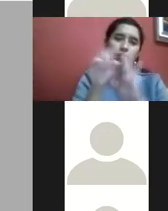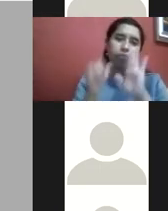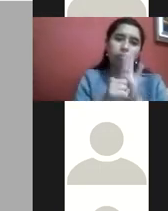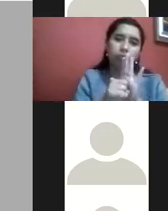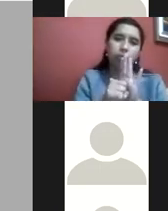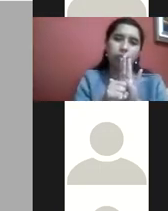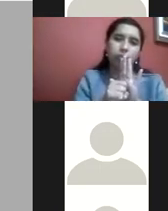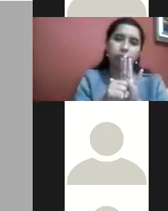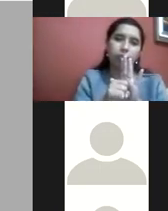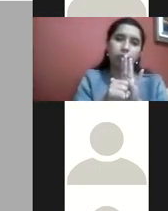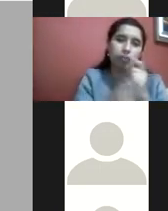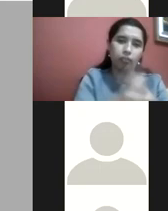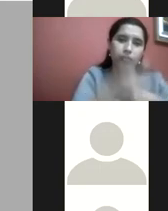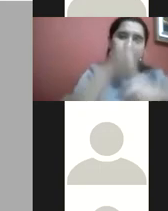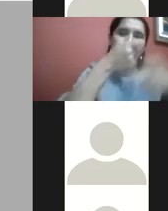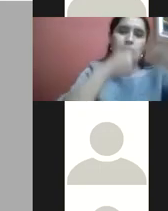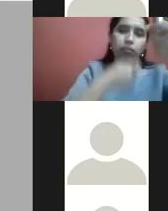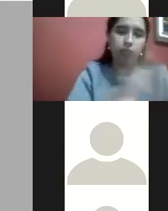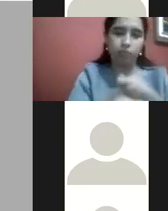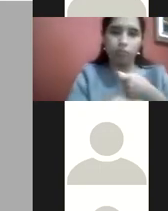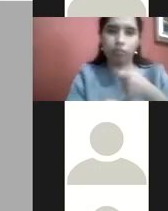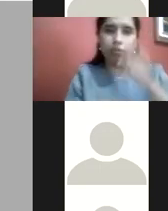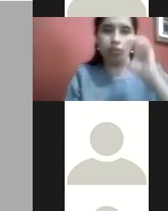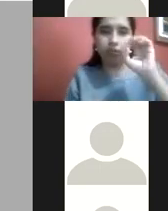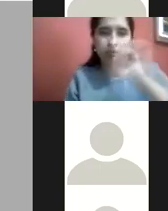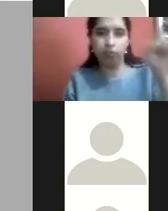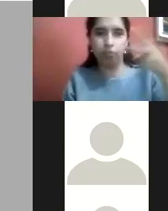Entonces, ya sustituyendo el alfa, lo que nos queda es esto.